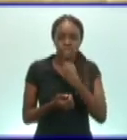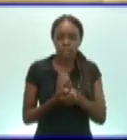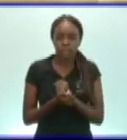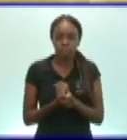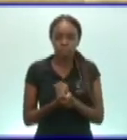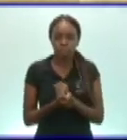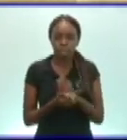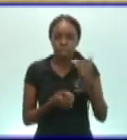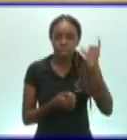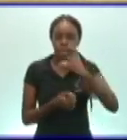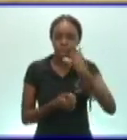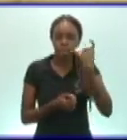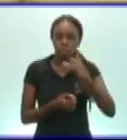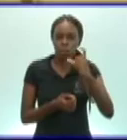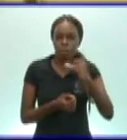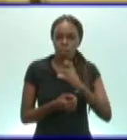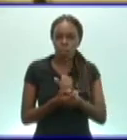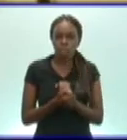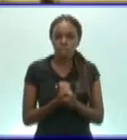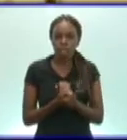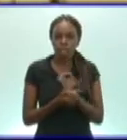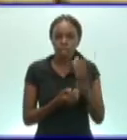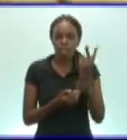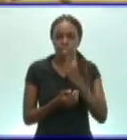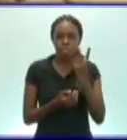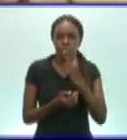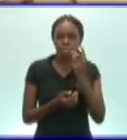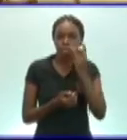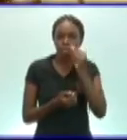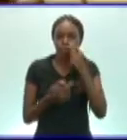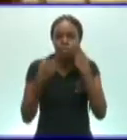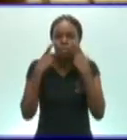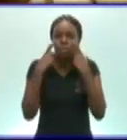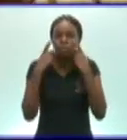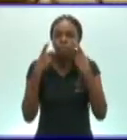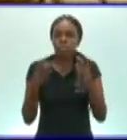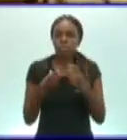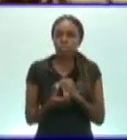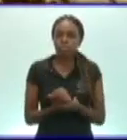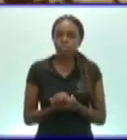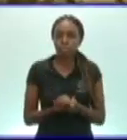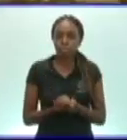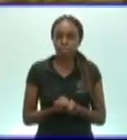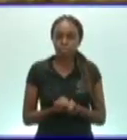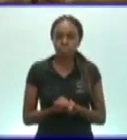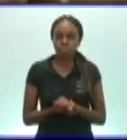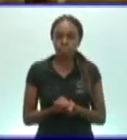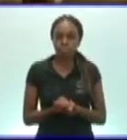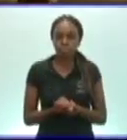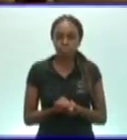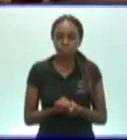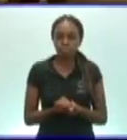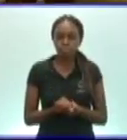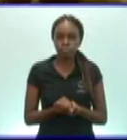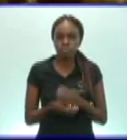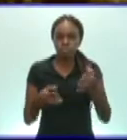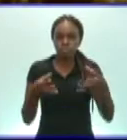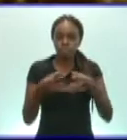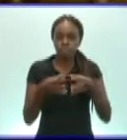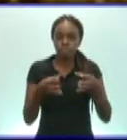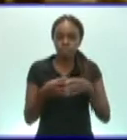representado, entre otros, por Ignacio Agramonte y Salvador Cisneros Betancourt. Entre los representantes de las